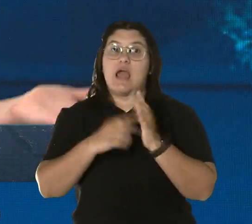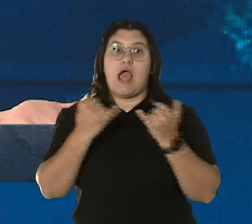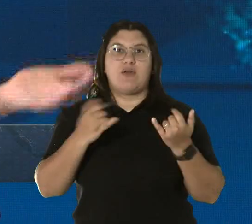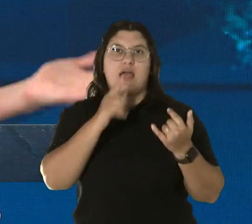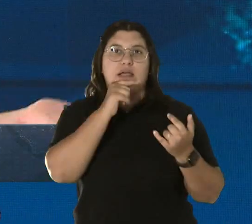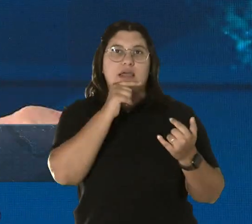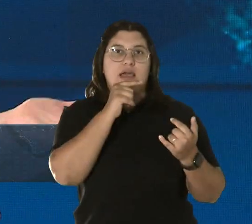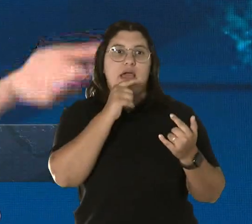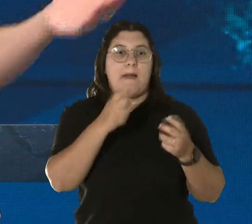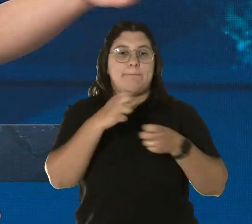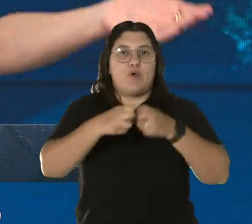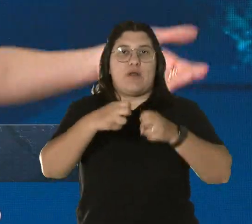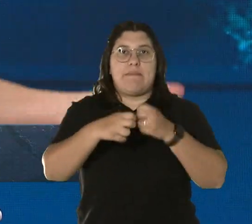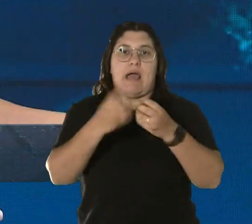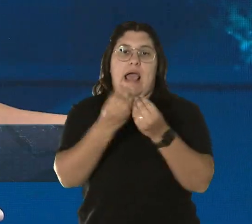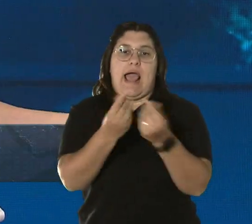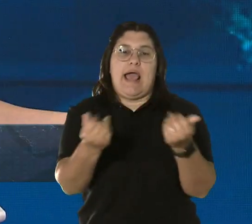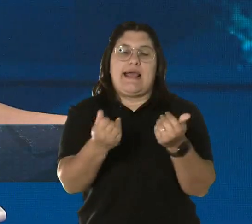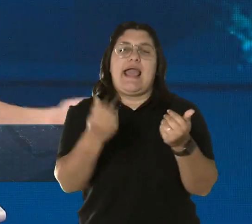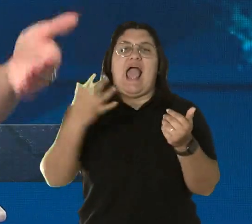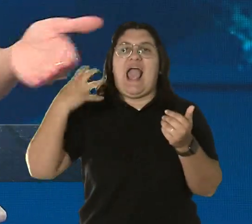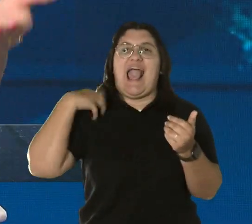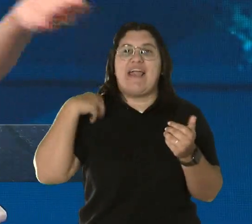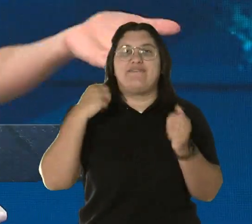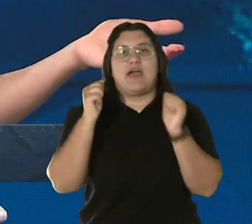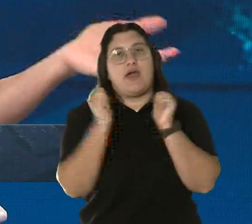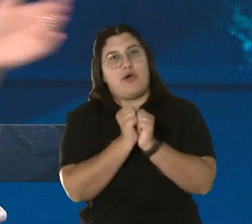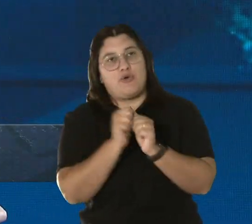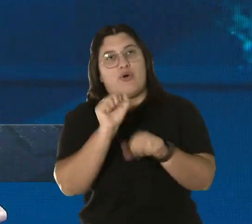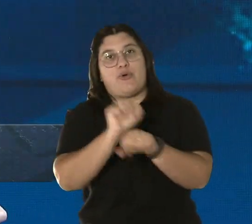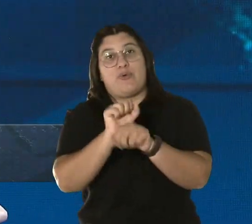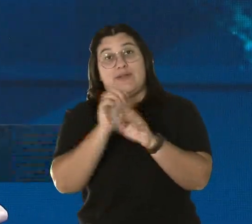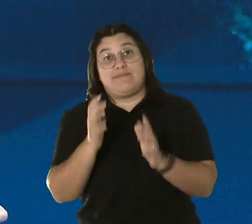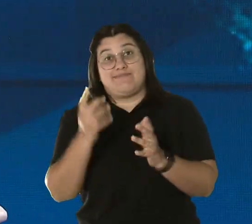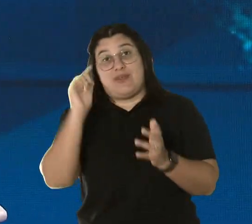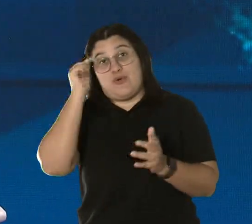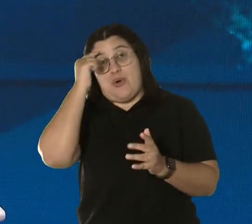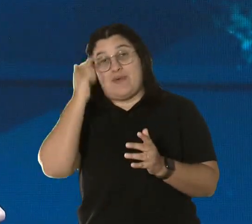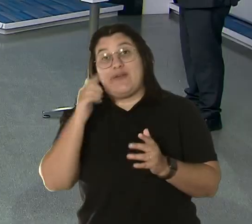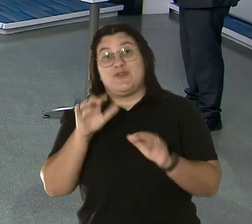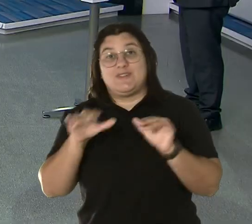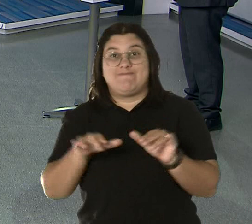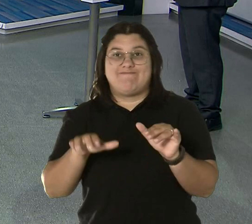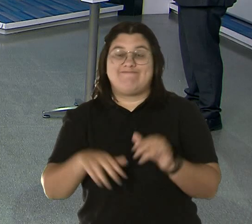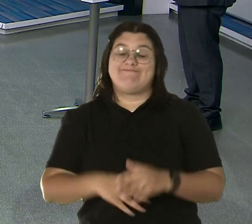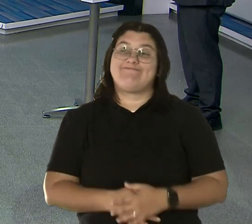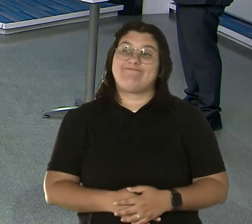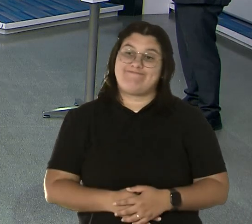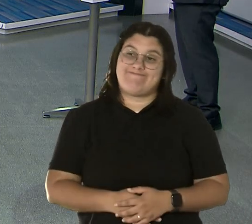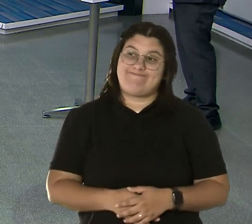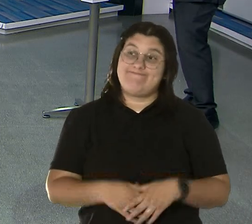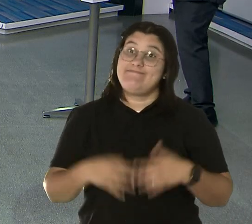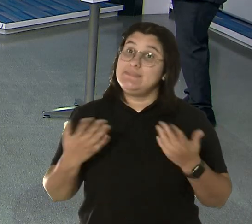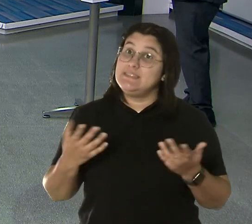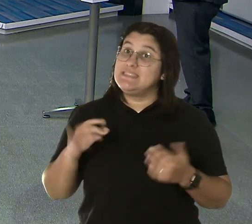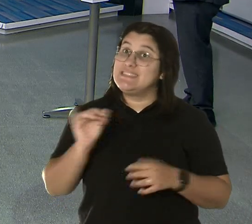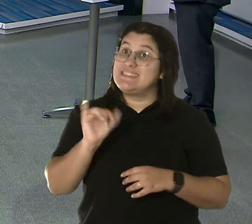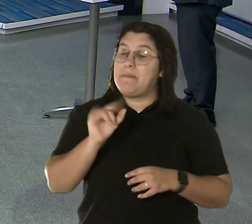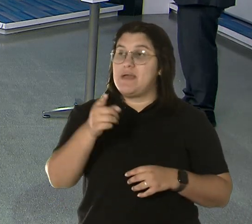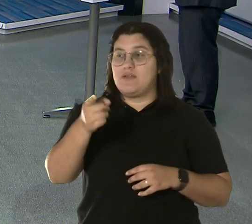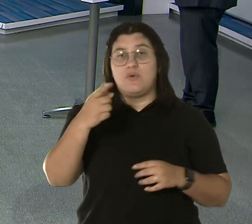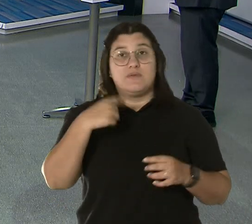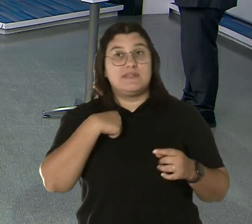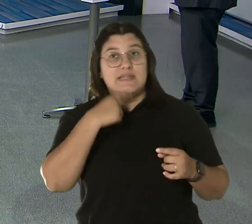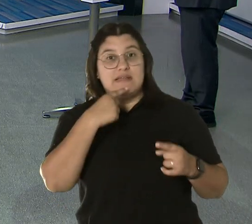que resolver el problema que en primera instancia creó el gobierno. Bueno, y eso puede traer inclusive un choque, como usted dijo,